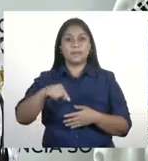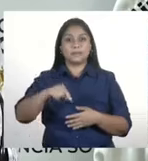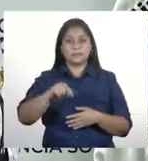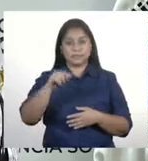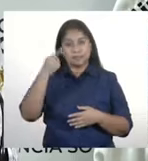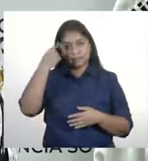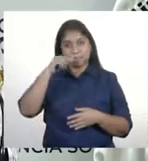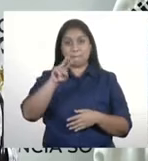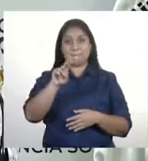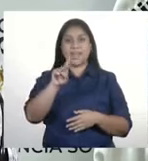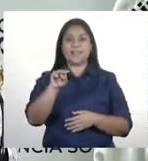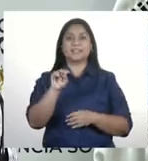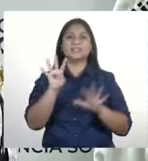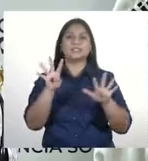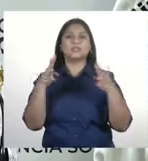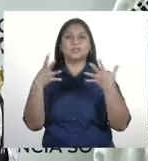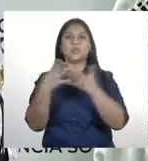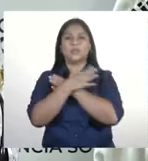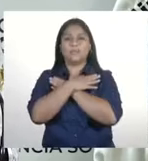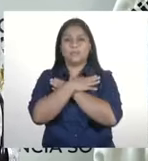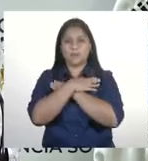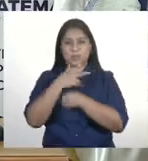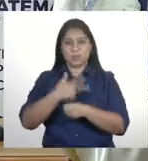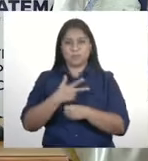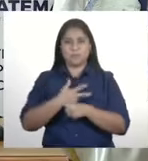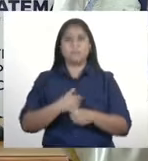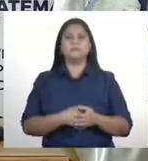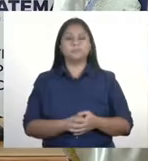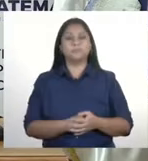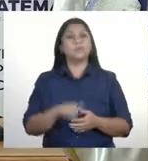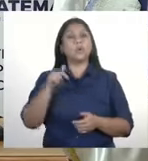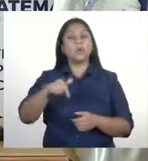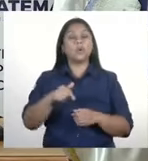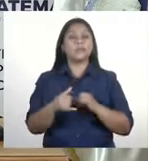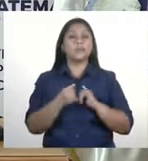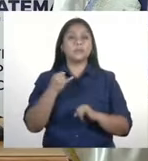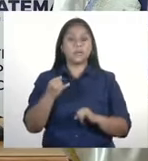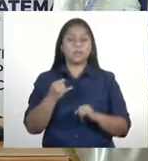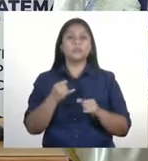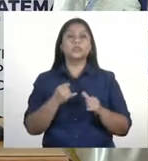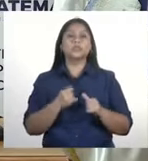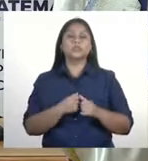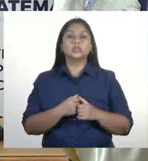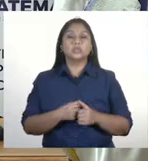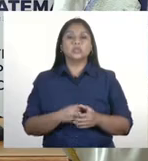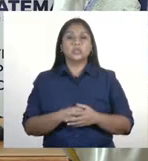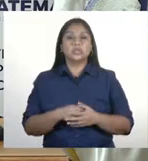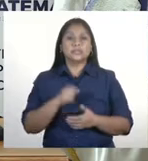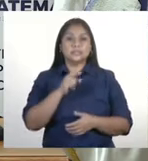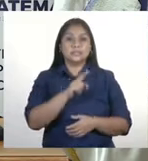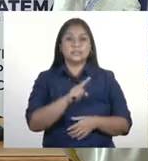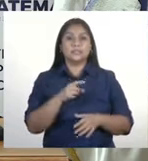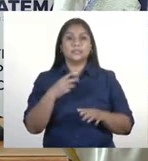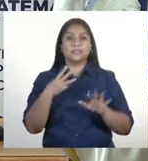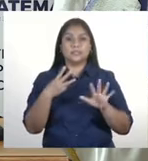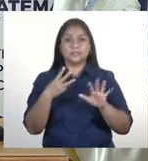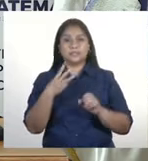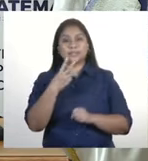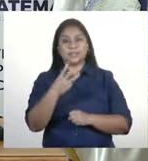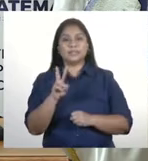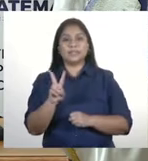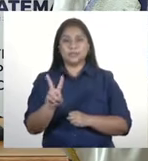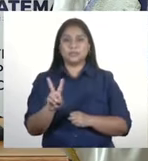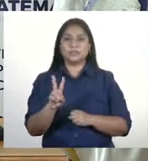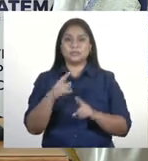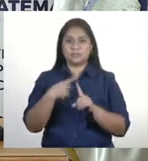para este martes 19 de mayo en Guatemala. Cerramos el día con las siguientes cifras: 132